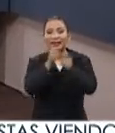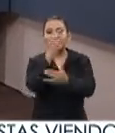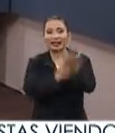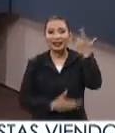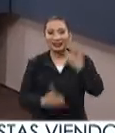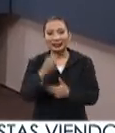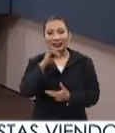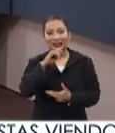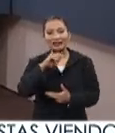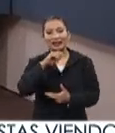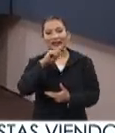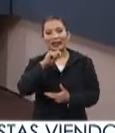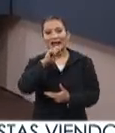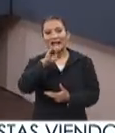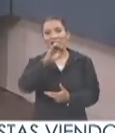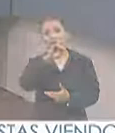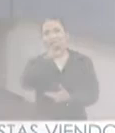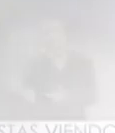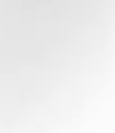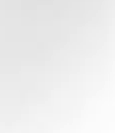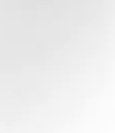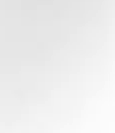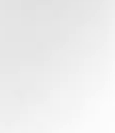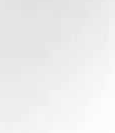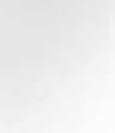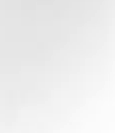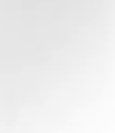y regresamos a Esto es Interfaz.